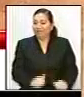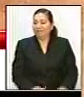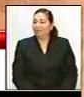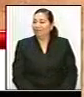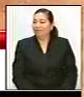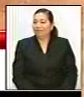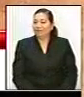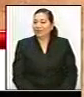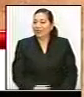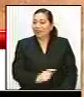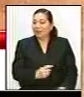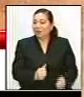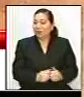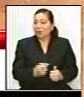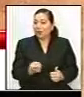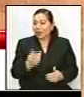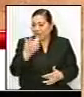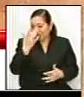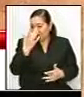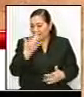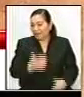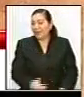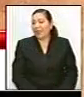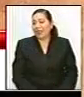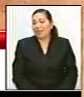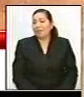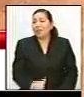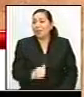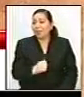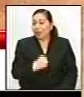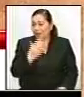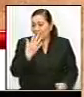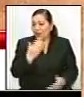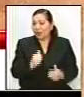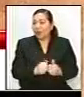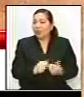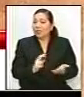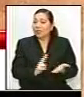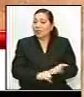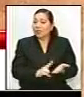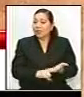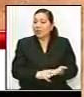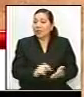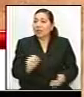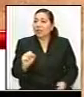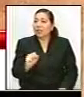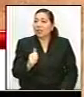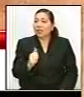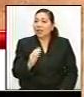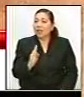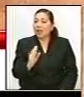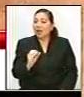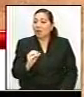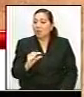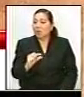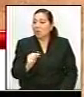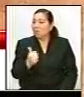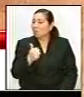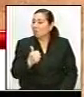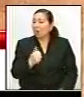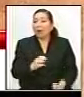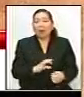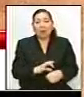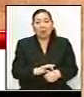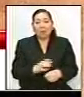que no haga mucho esfuerzo porque usted ha estado enferma. Y yo estuve enferma en el seguro de Sabogal, que me dieron una atención muy